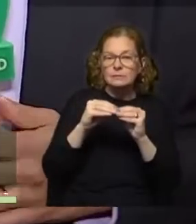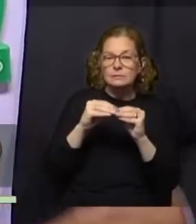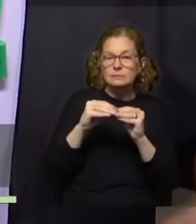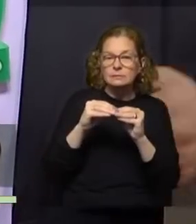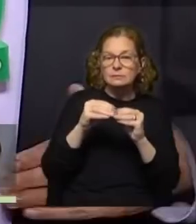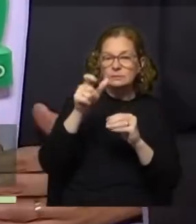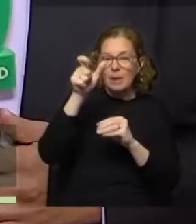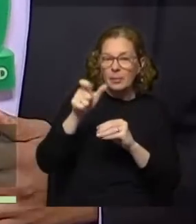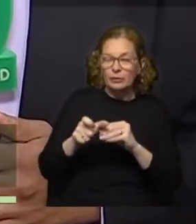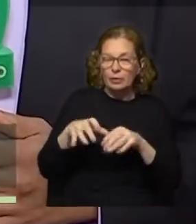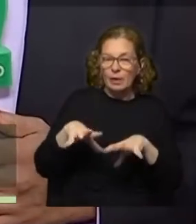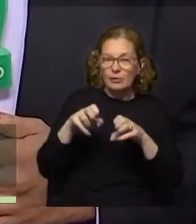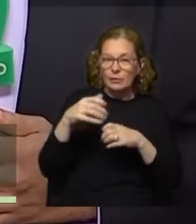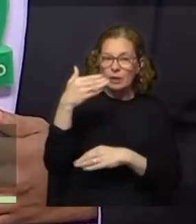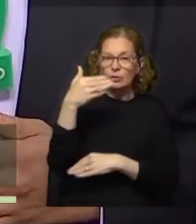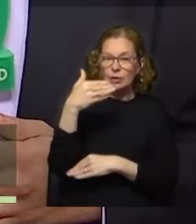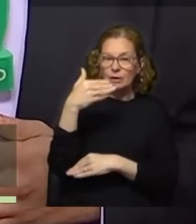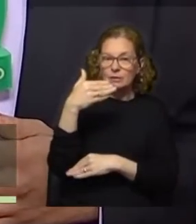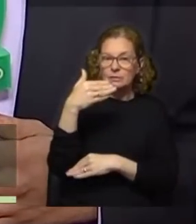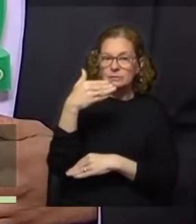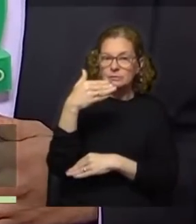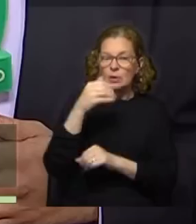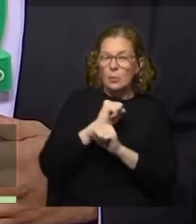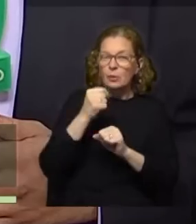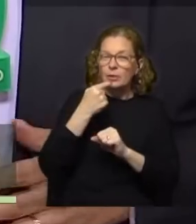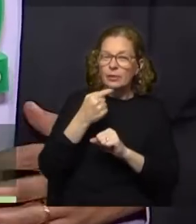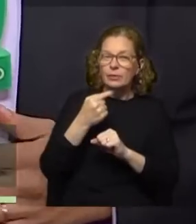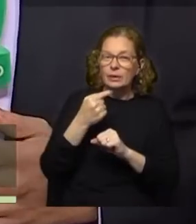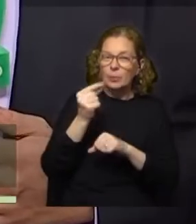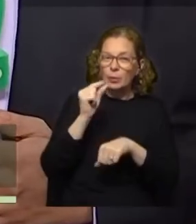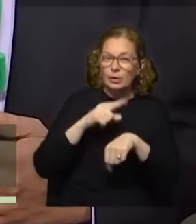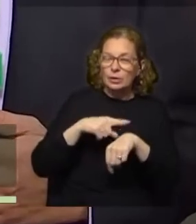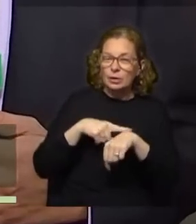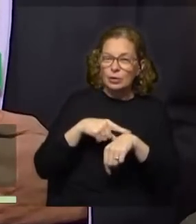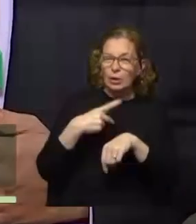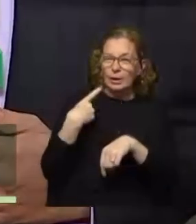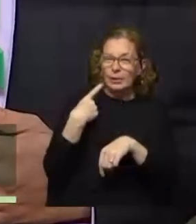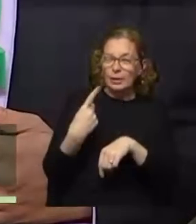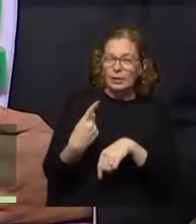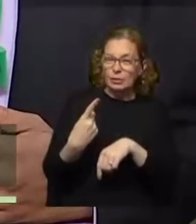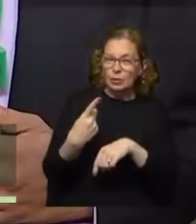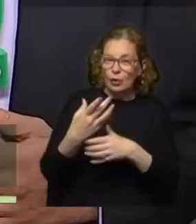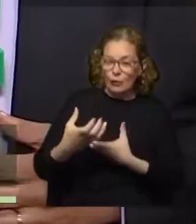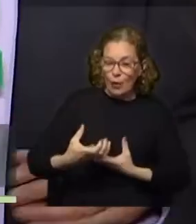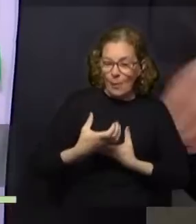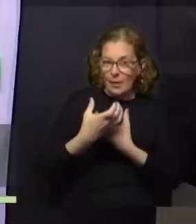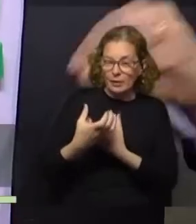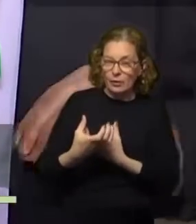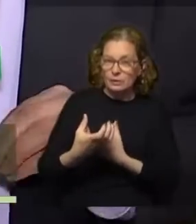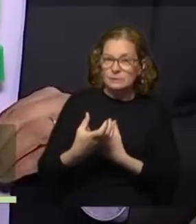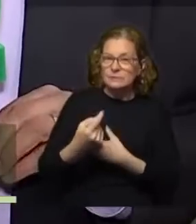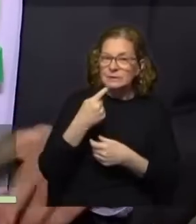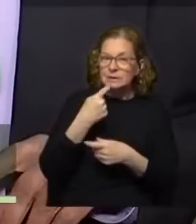las personas que viven en este hotel y según nos pudo confirmar así Un ratito el director nacional de bomberos Ricardo